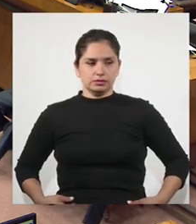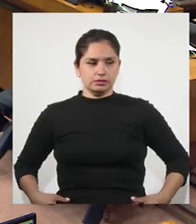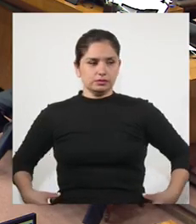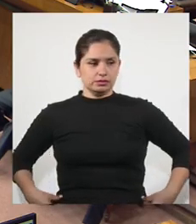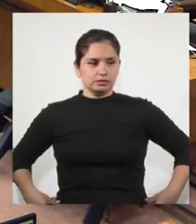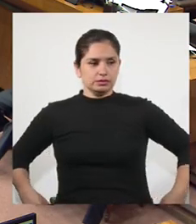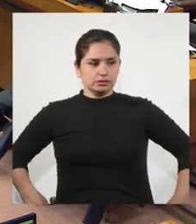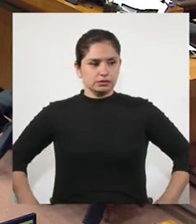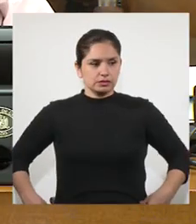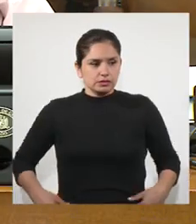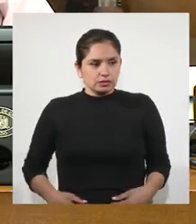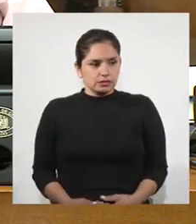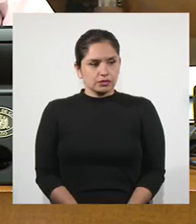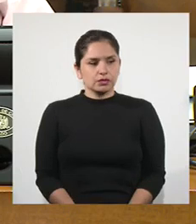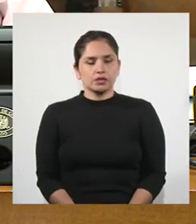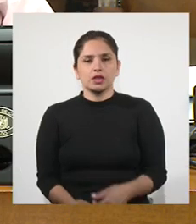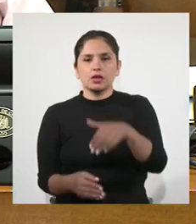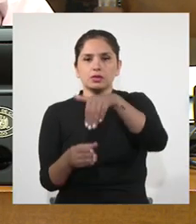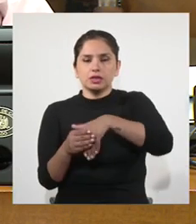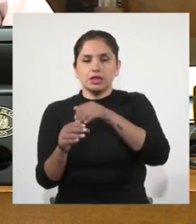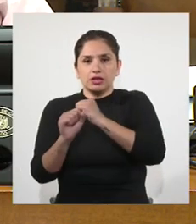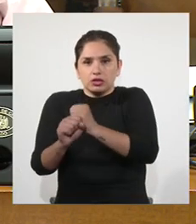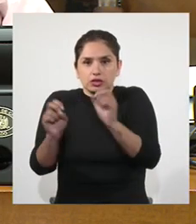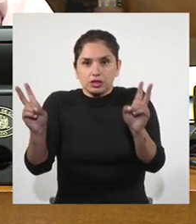Bueno, votar en contra de la partida significa que